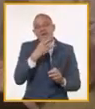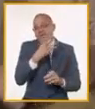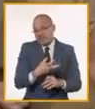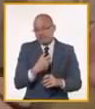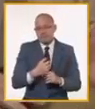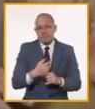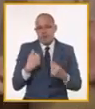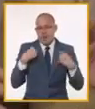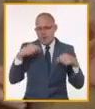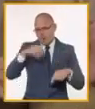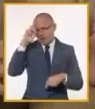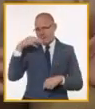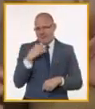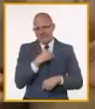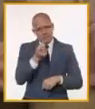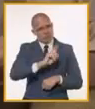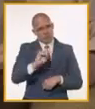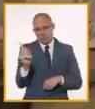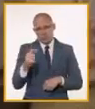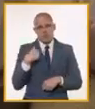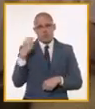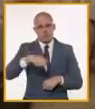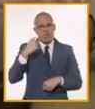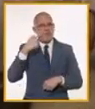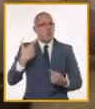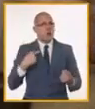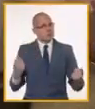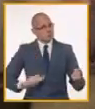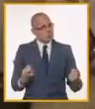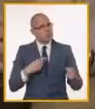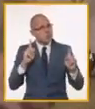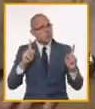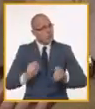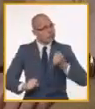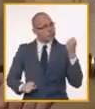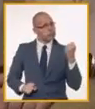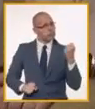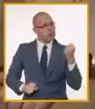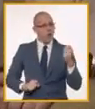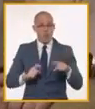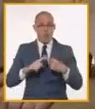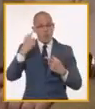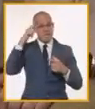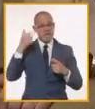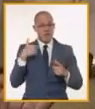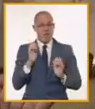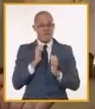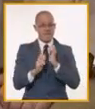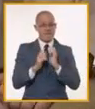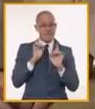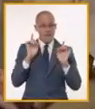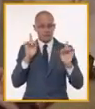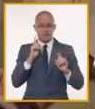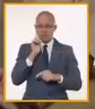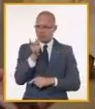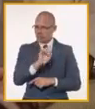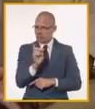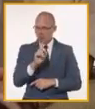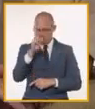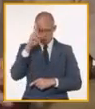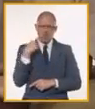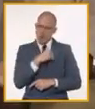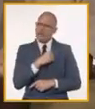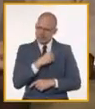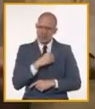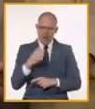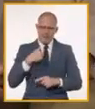soldado. Y era verdad, yo vengo como soldado, ¿no? Sí, para que no me tuvieran mucha qué sé yo, de doctor y cosas de esas.